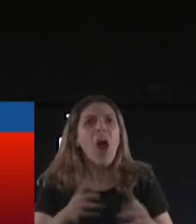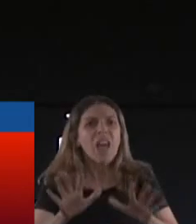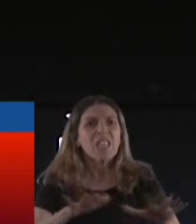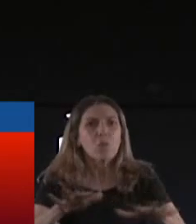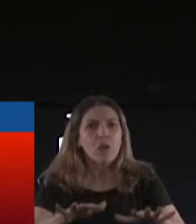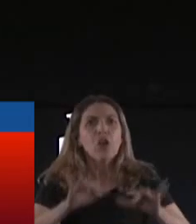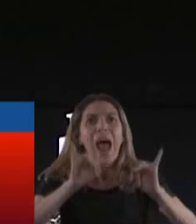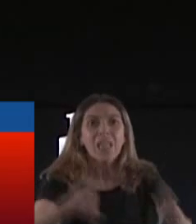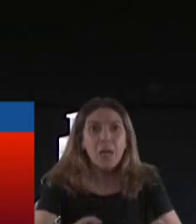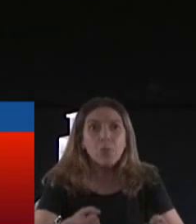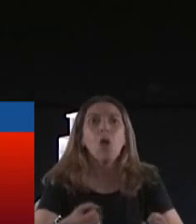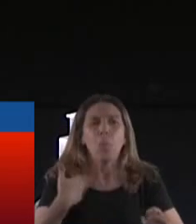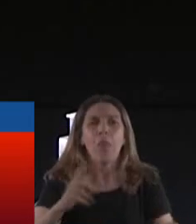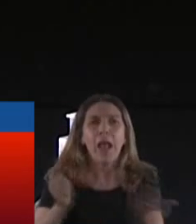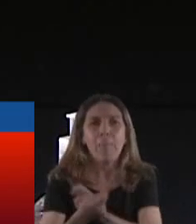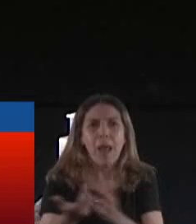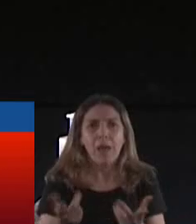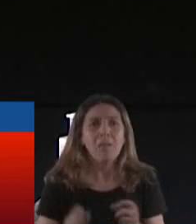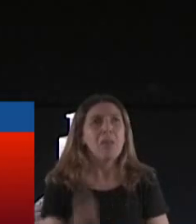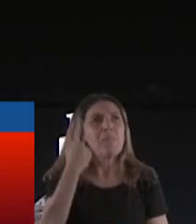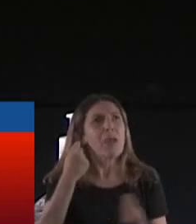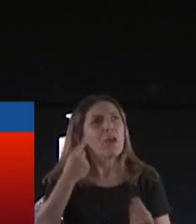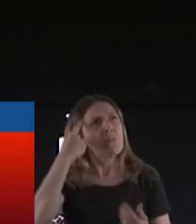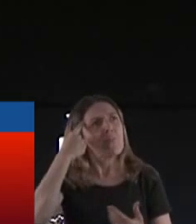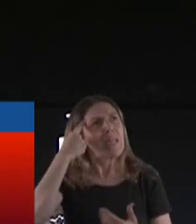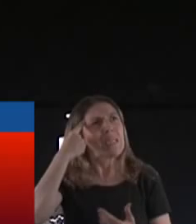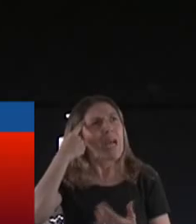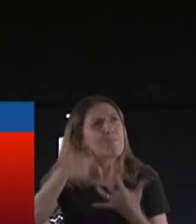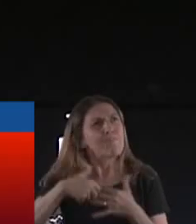Y lo primero que hay que decir es, ¿qué nos pasa?